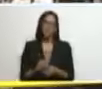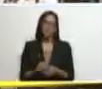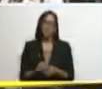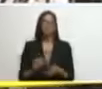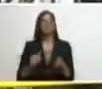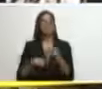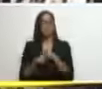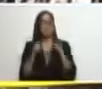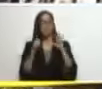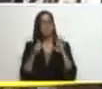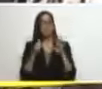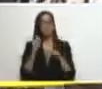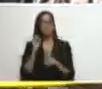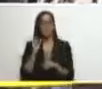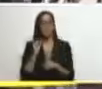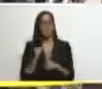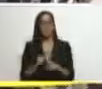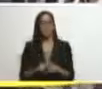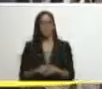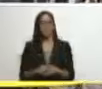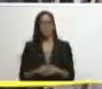vamos a un sexto momento.